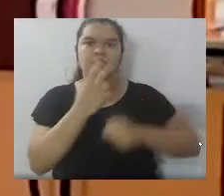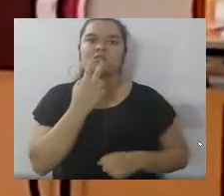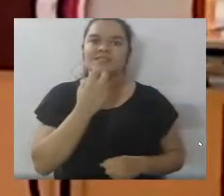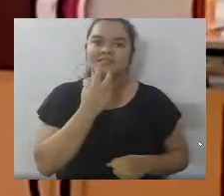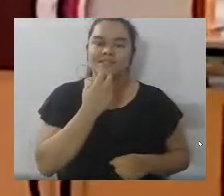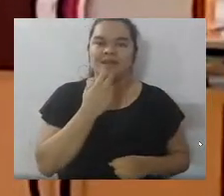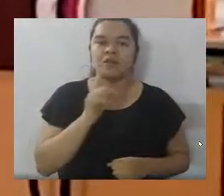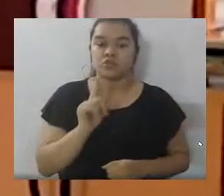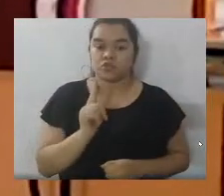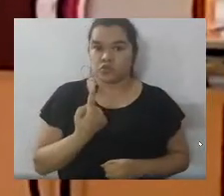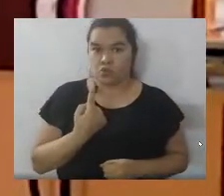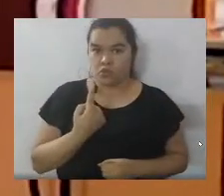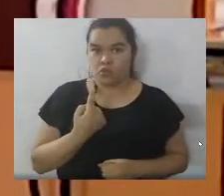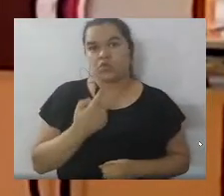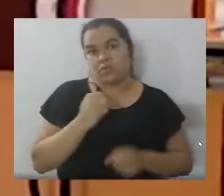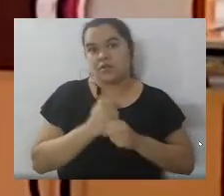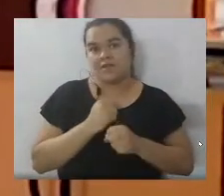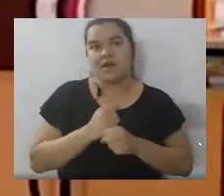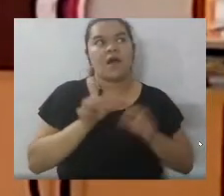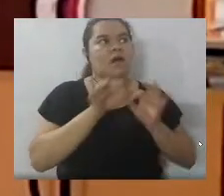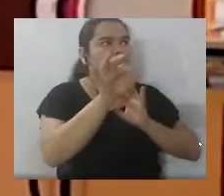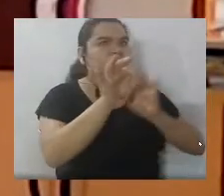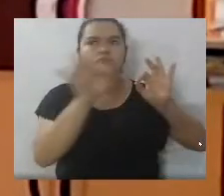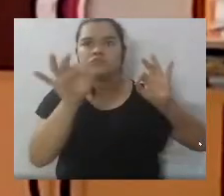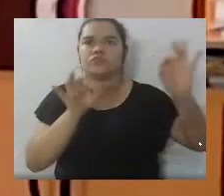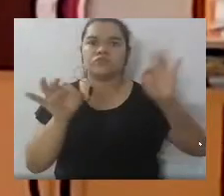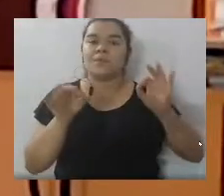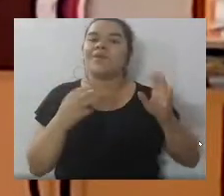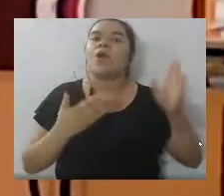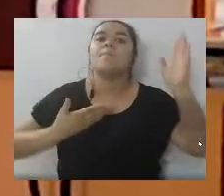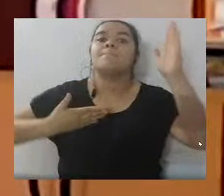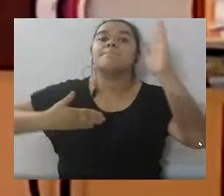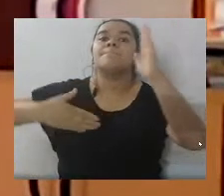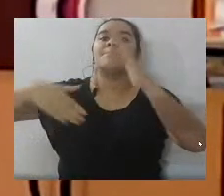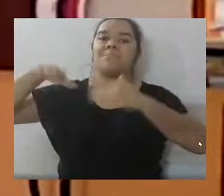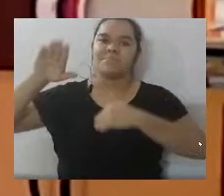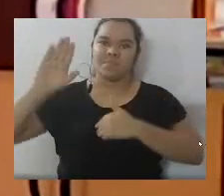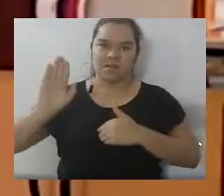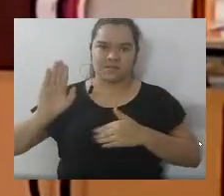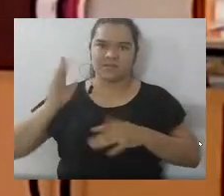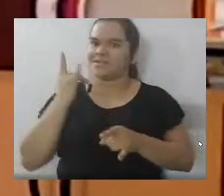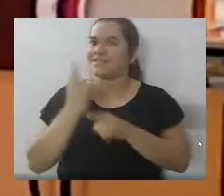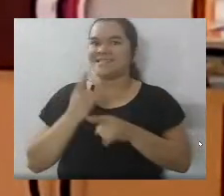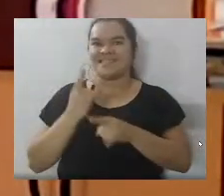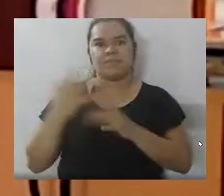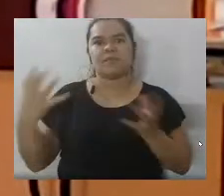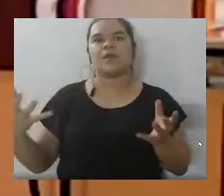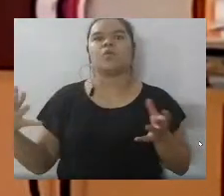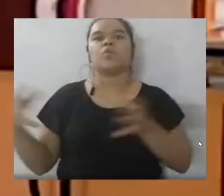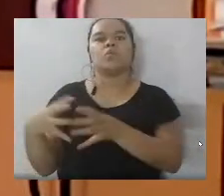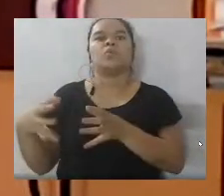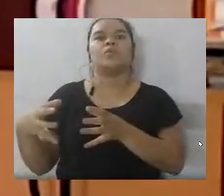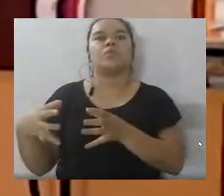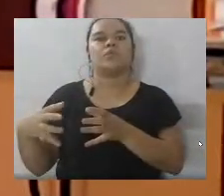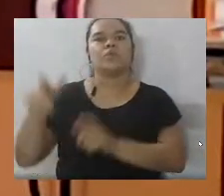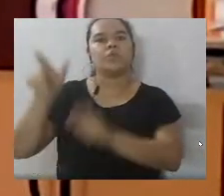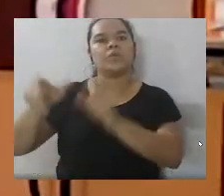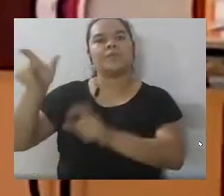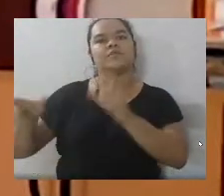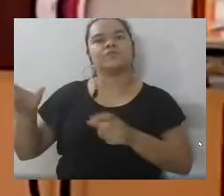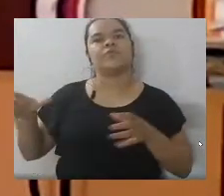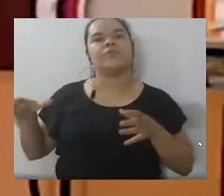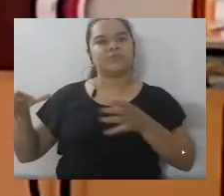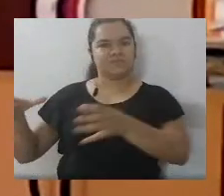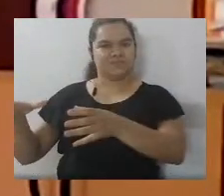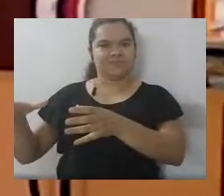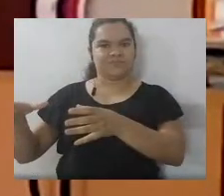solitario, la mayor parte del tiempo el ingeniero electricista está trabajando en equipo. Interactúa permanentemente con